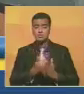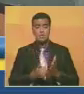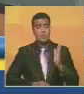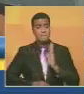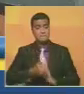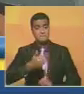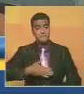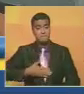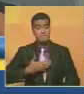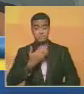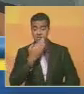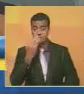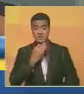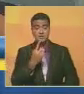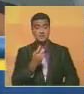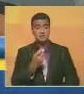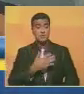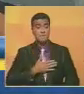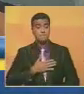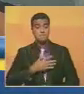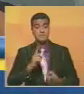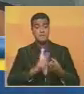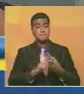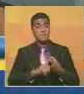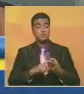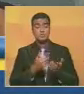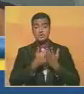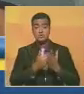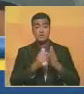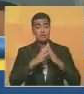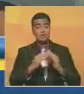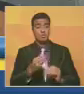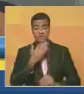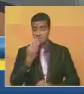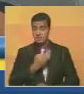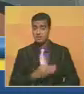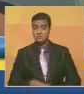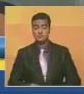máximo que puedan. Necesito la ayuda de todos.